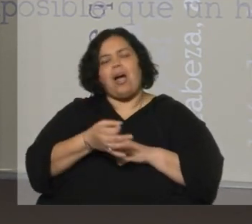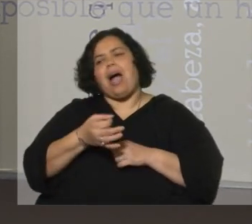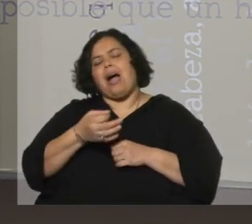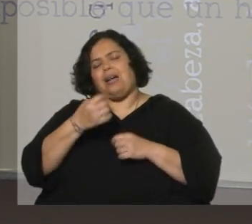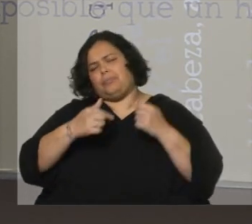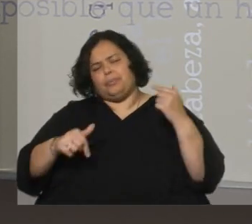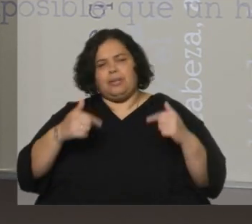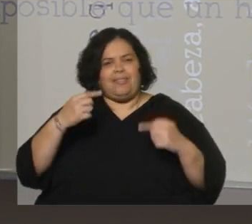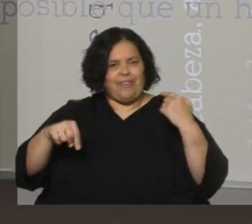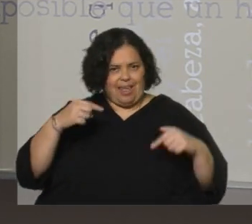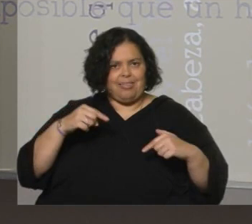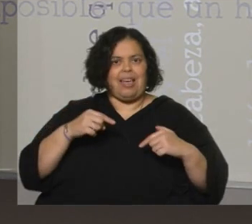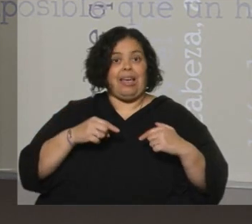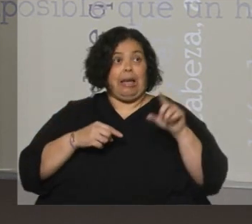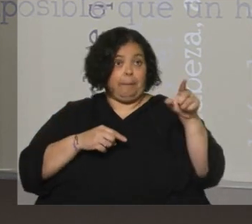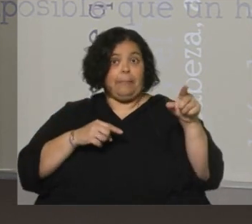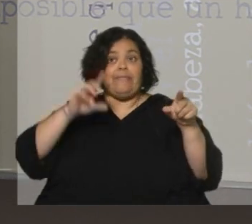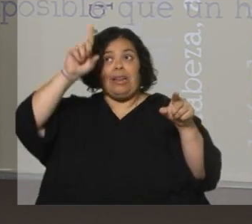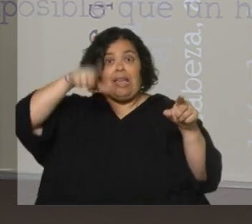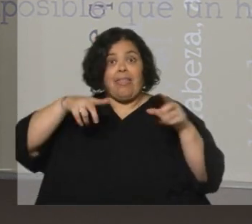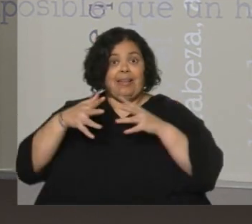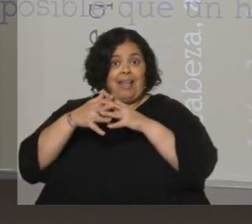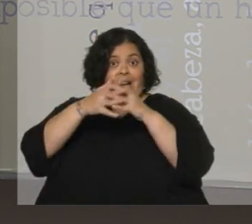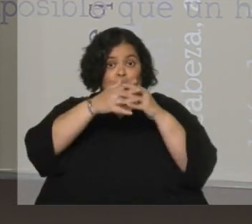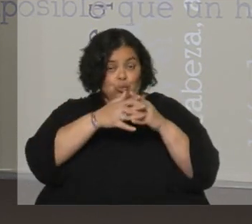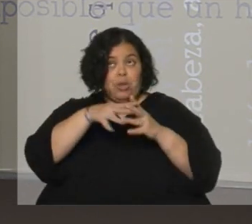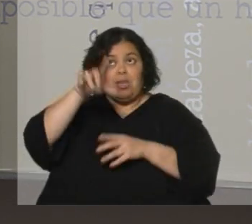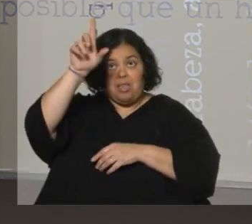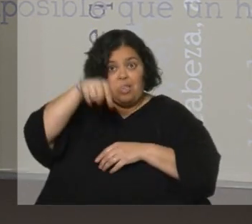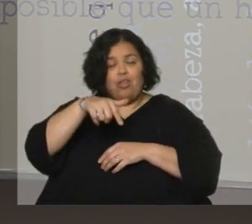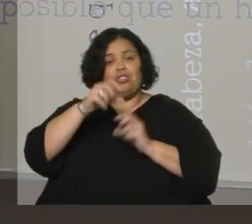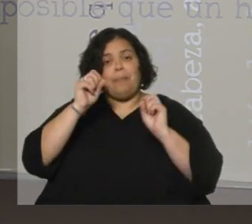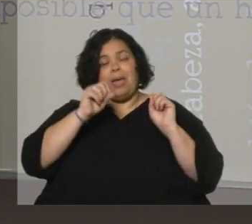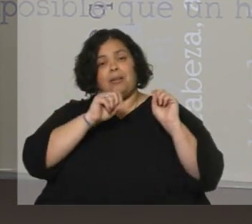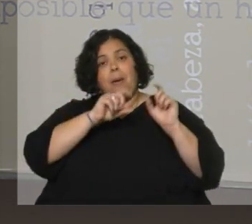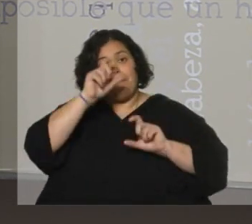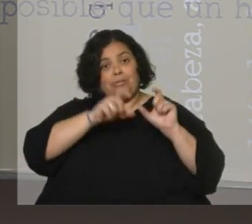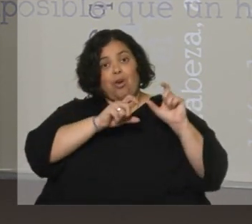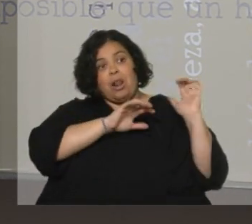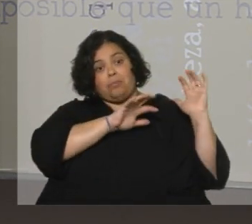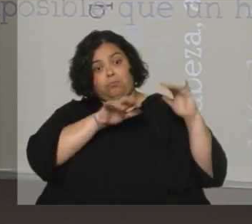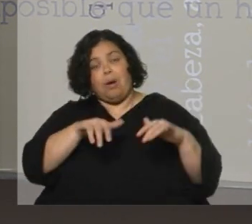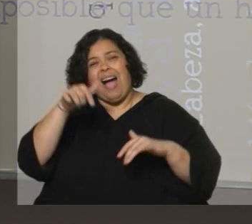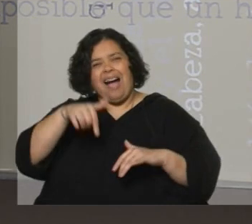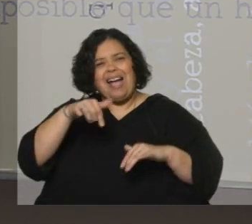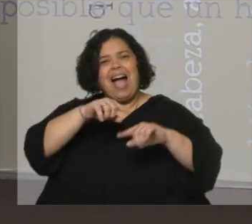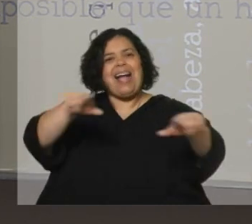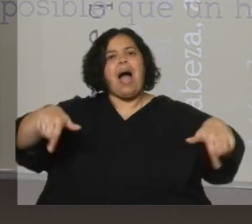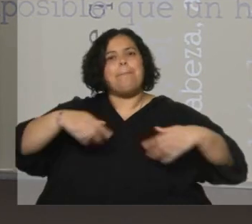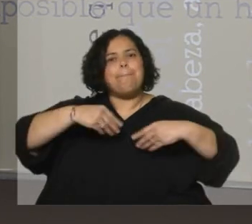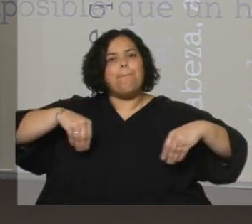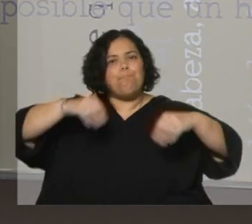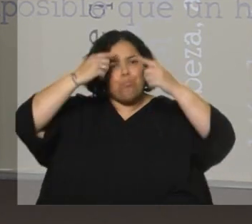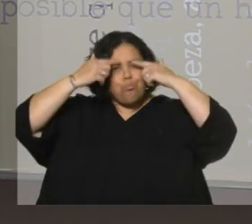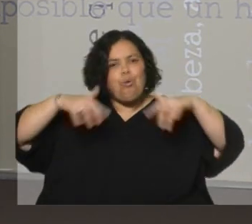un paquete tecnológico que venía de de de Estados Unidos este y a su vez esa migración de de de campo uruguayo estaba muy barato este veníamos de la